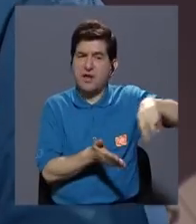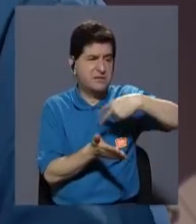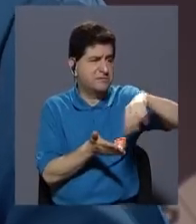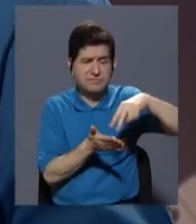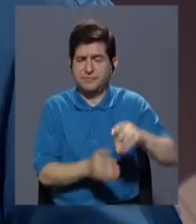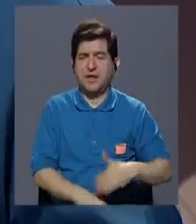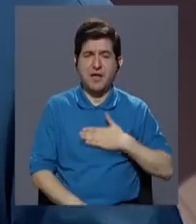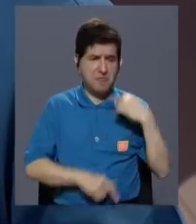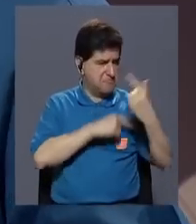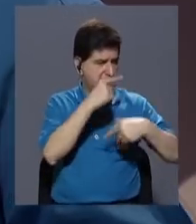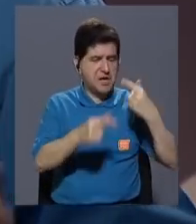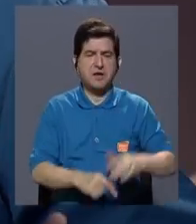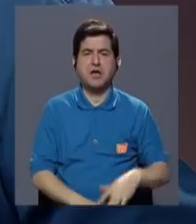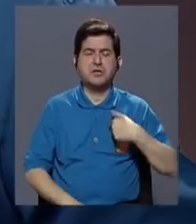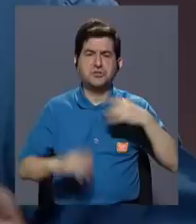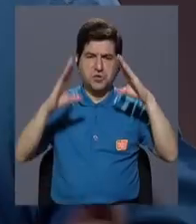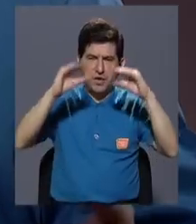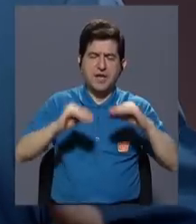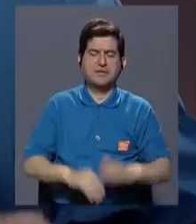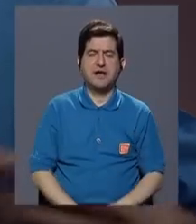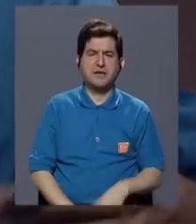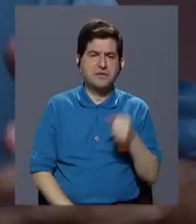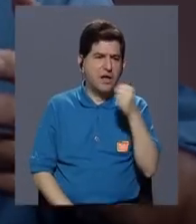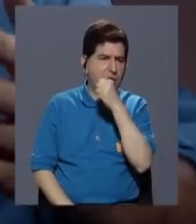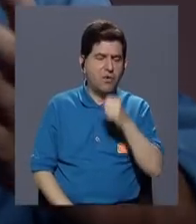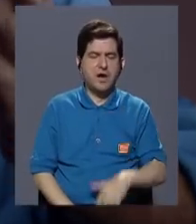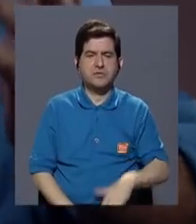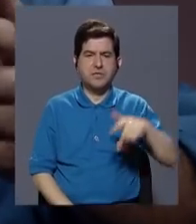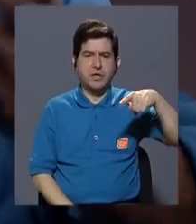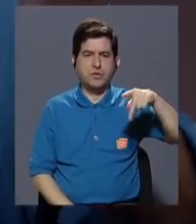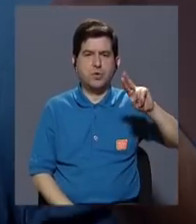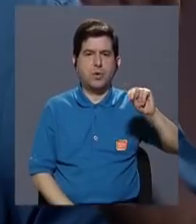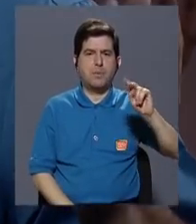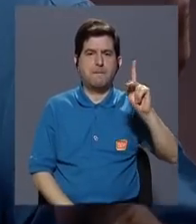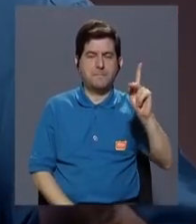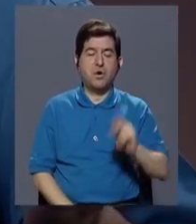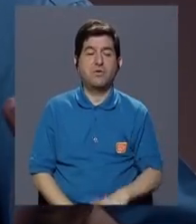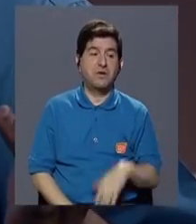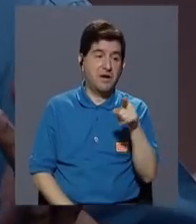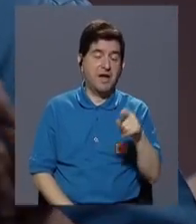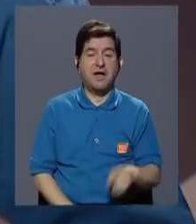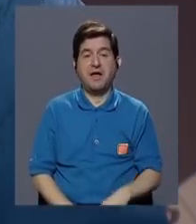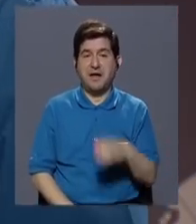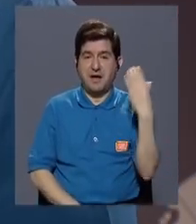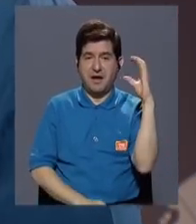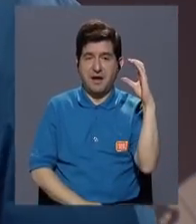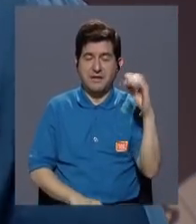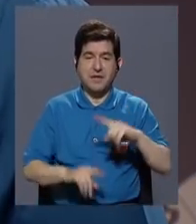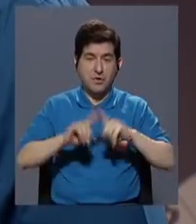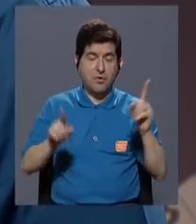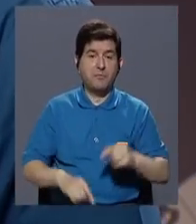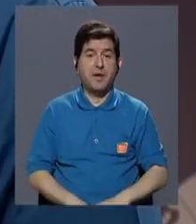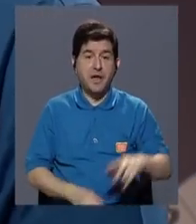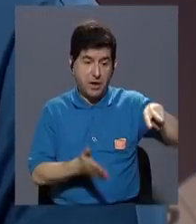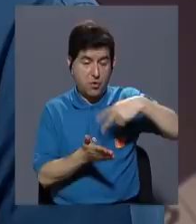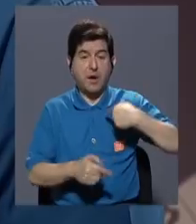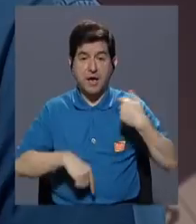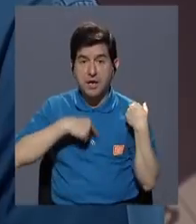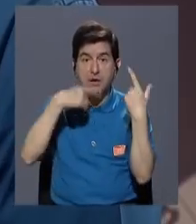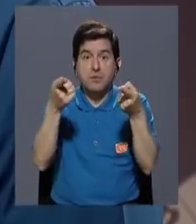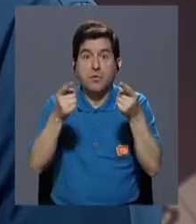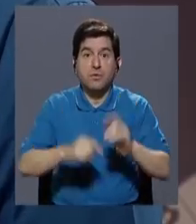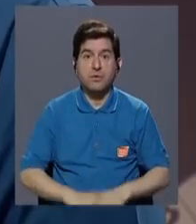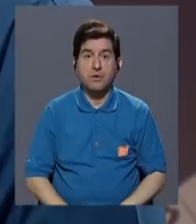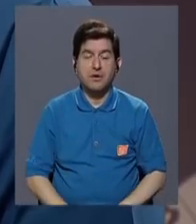yo por las tardes estaba yendo a un concierto de punk en la finca en cartago pero si hay un baile igual medida entonces como que